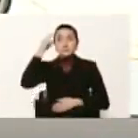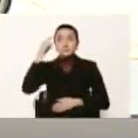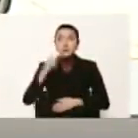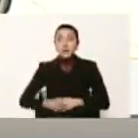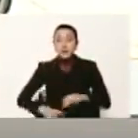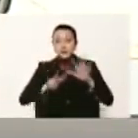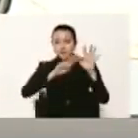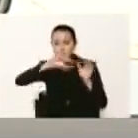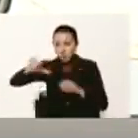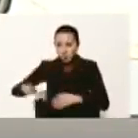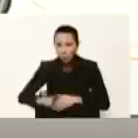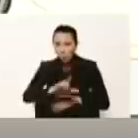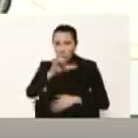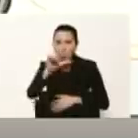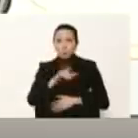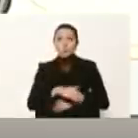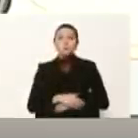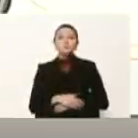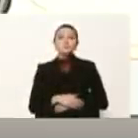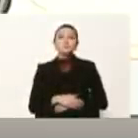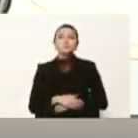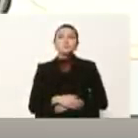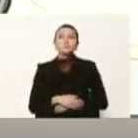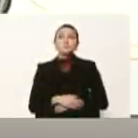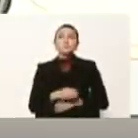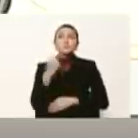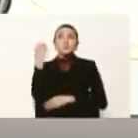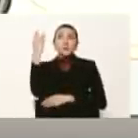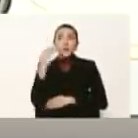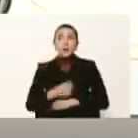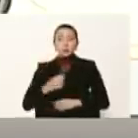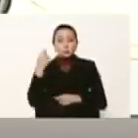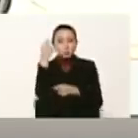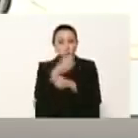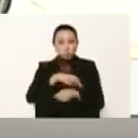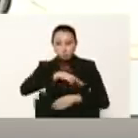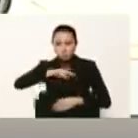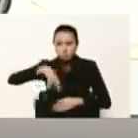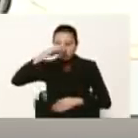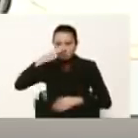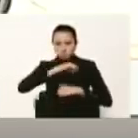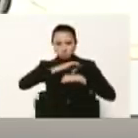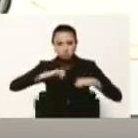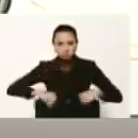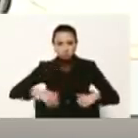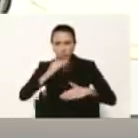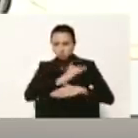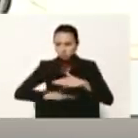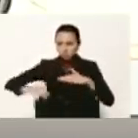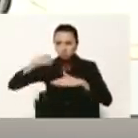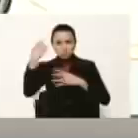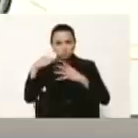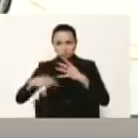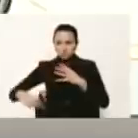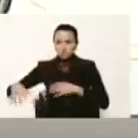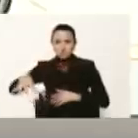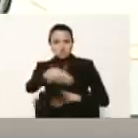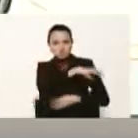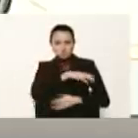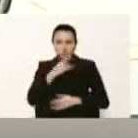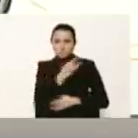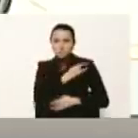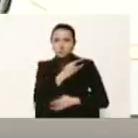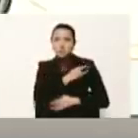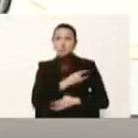de julio, en el acto de graduación de nuestros cadetes de las 12 academias militares,